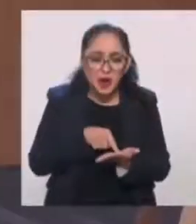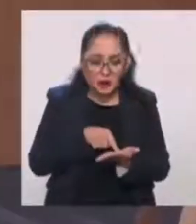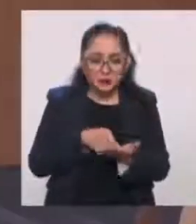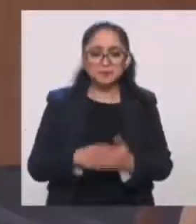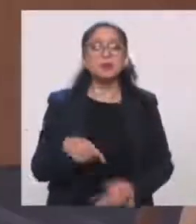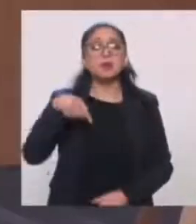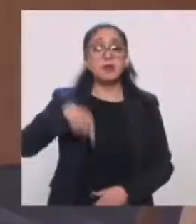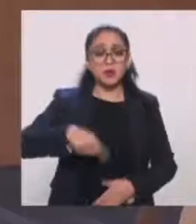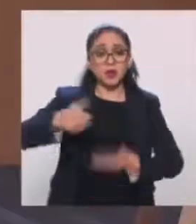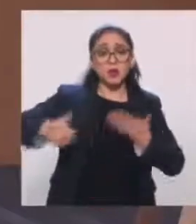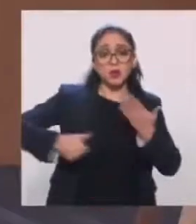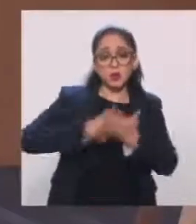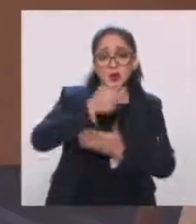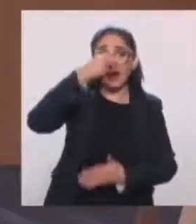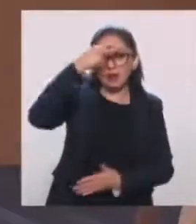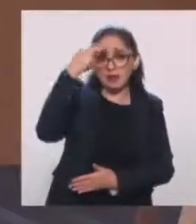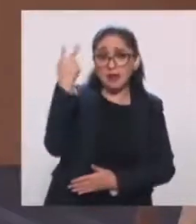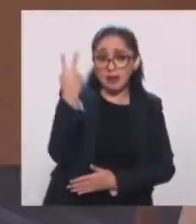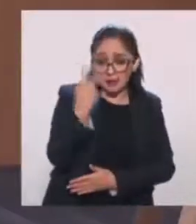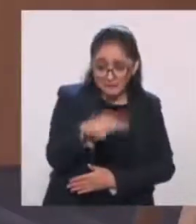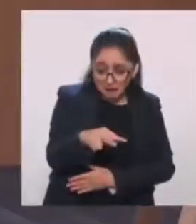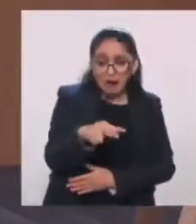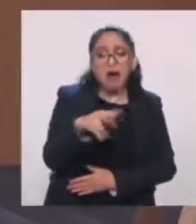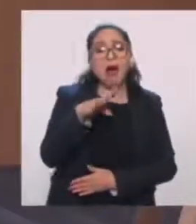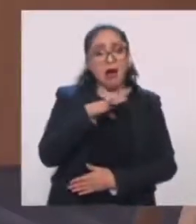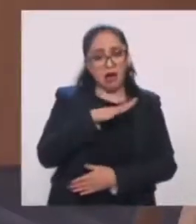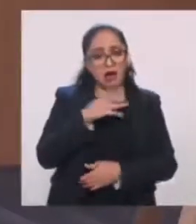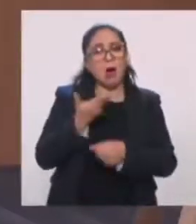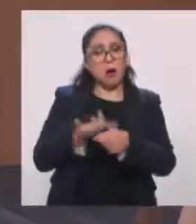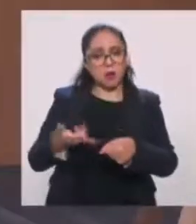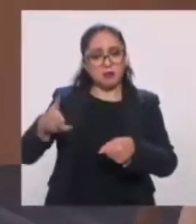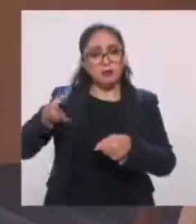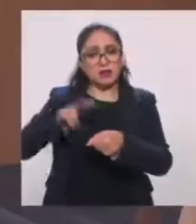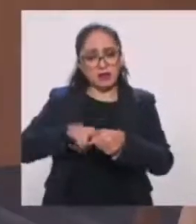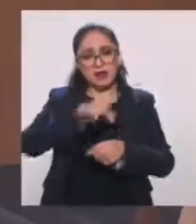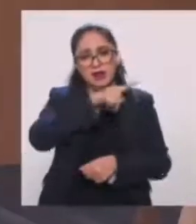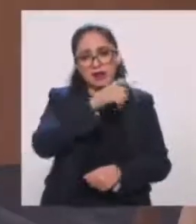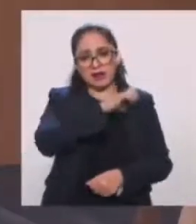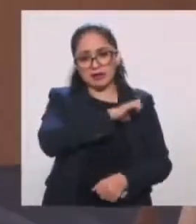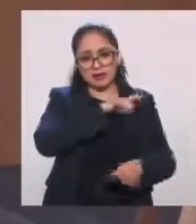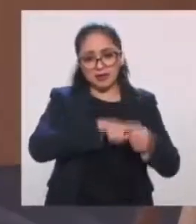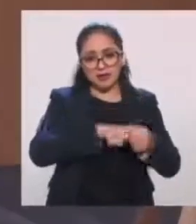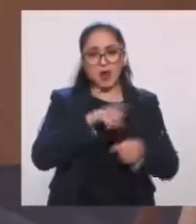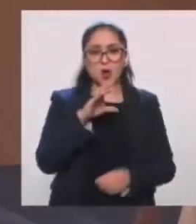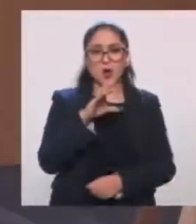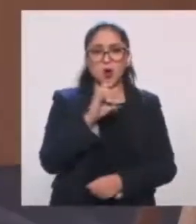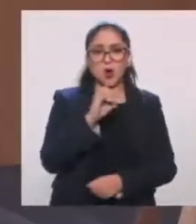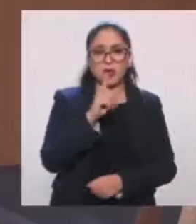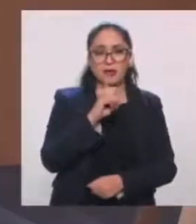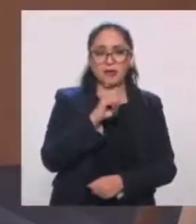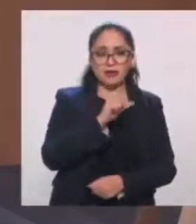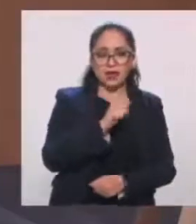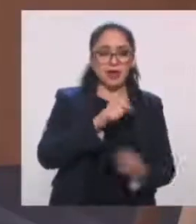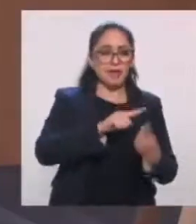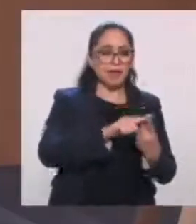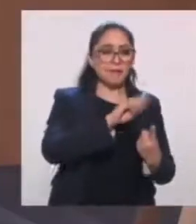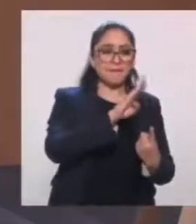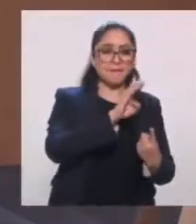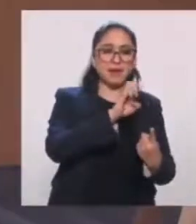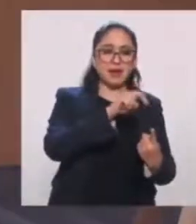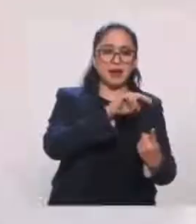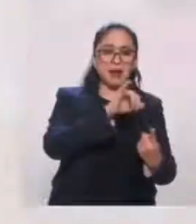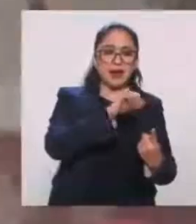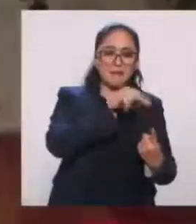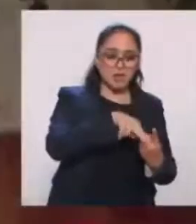Aquí en Ciudad de México tenemos clínica especializada Condesa, hay 2 sucursales, una que está en Benjamín Gil y la otra está en